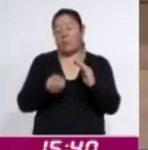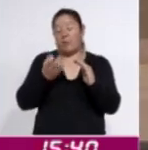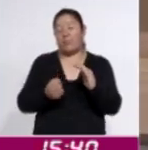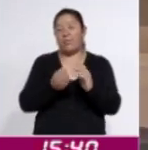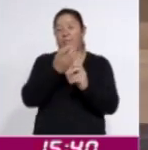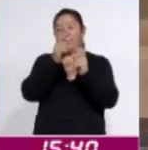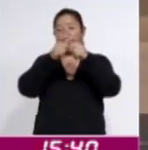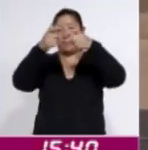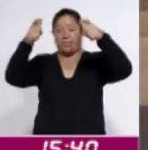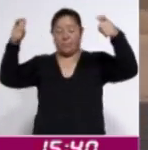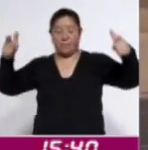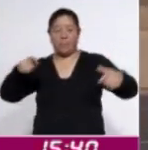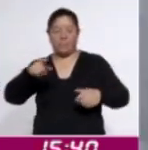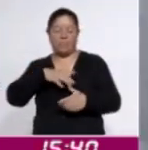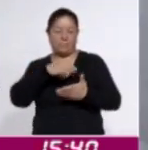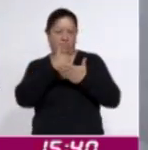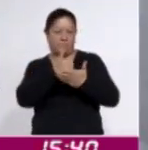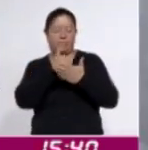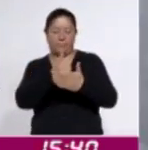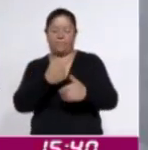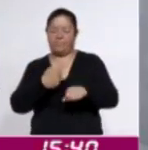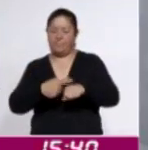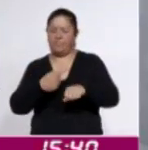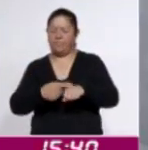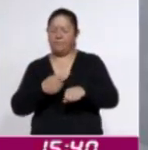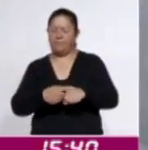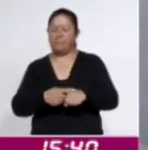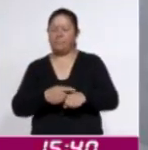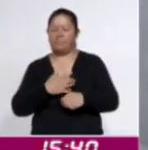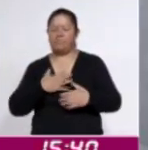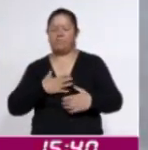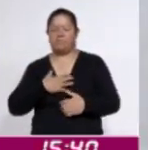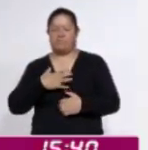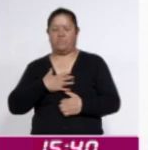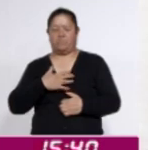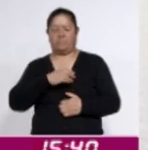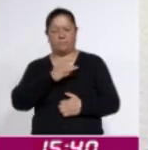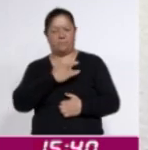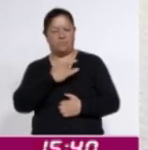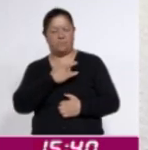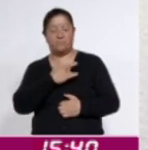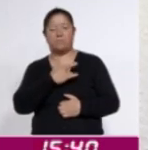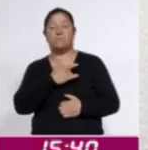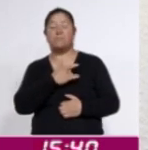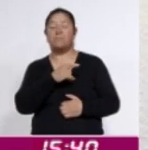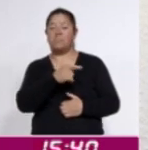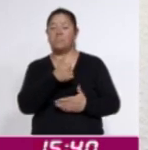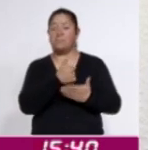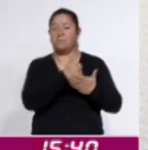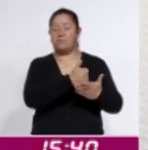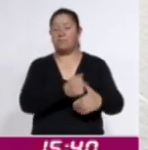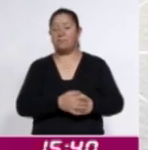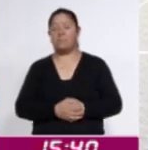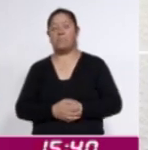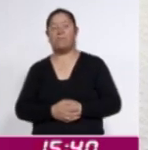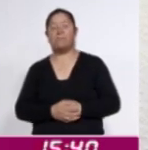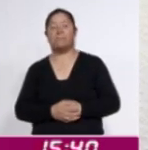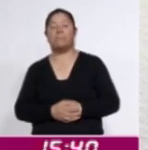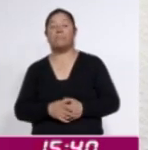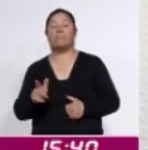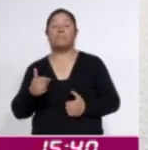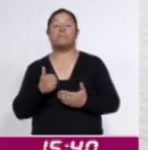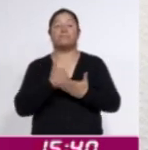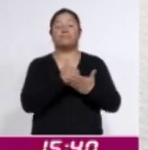al aumento de diversas enfermedades respiratorias y cardiovasculares en la población. Viene a contribuir aún más